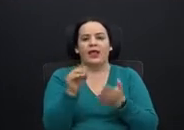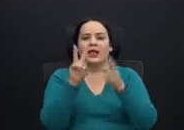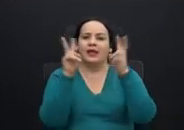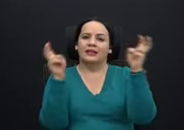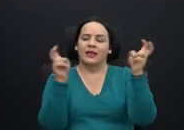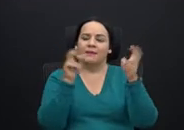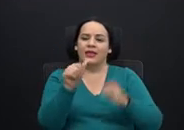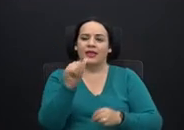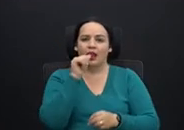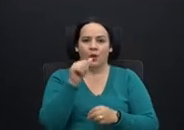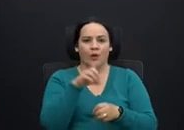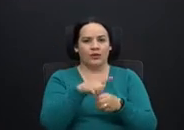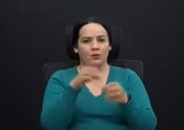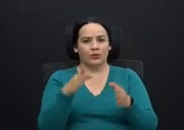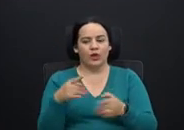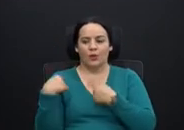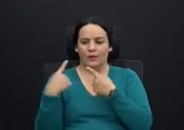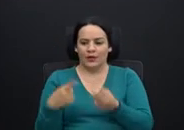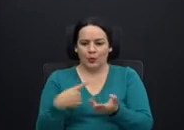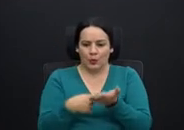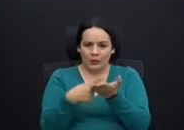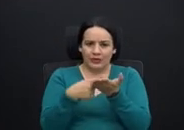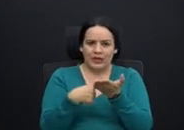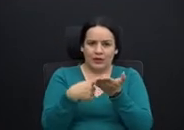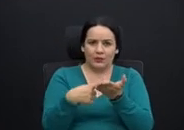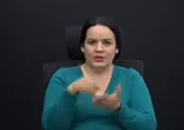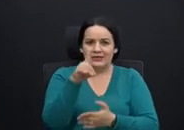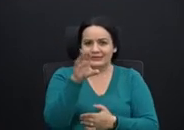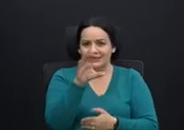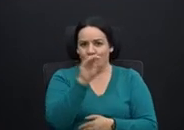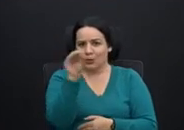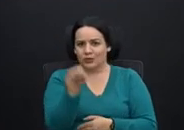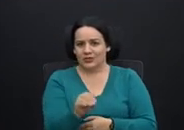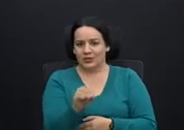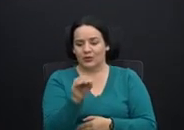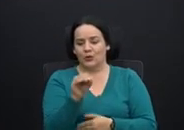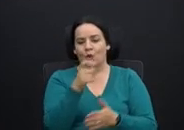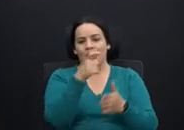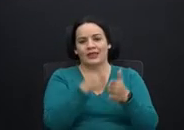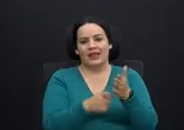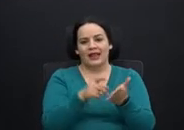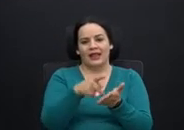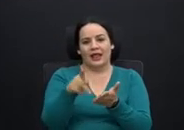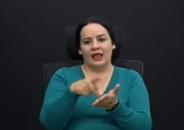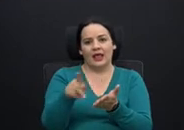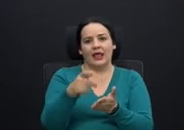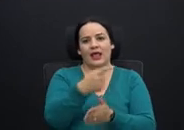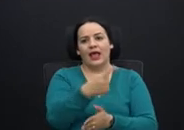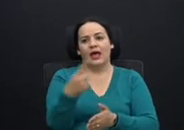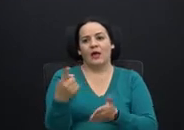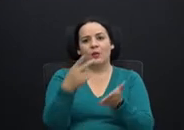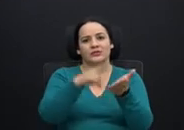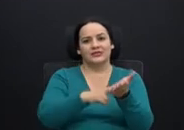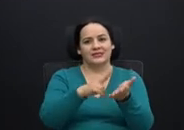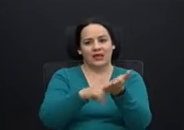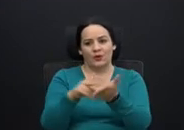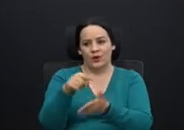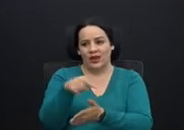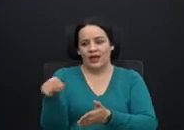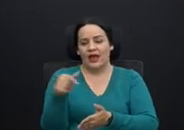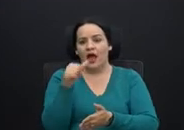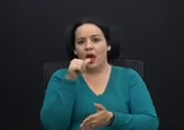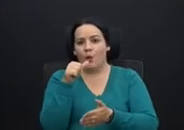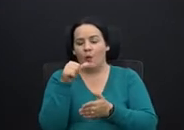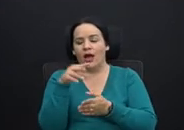que yo he venido comentando, el 100% del canon que paga cualquier concesionario de aguas entra a la Dirección